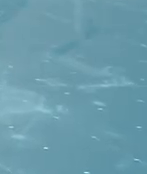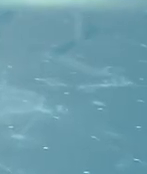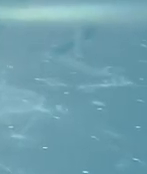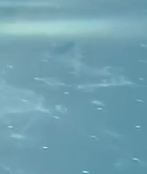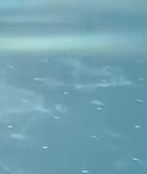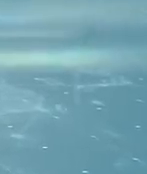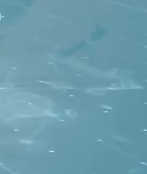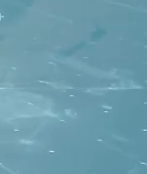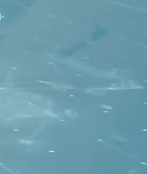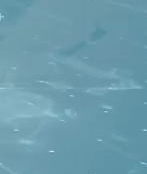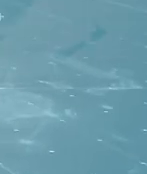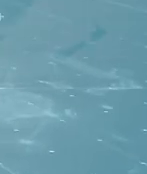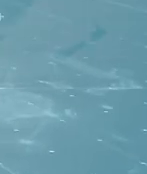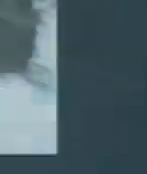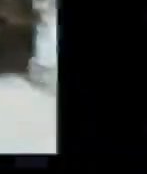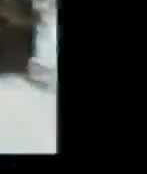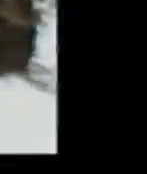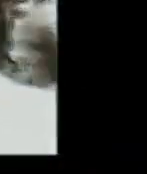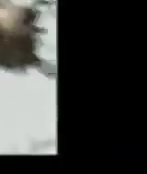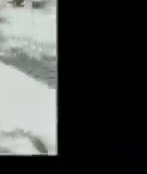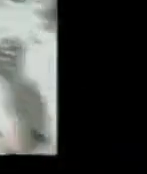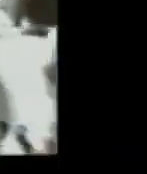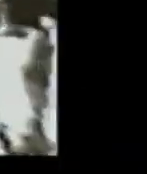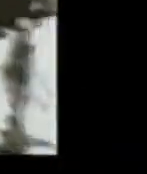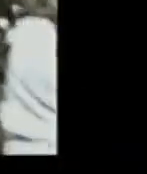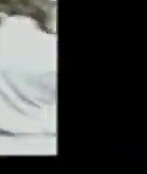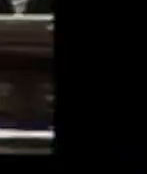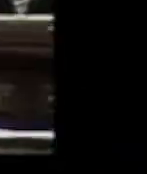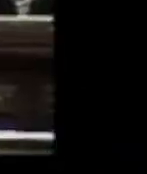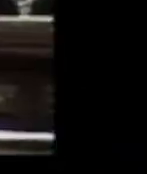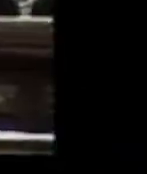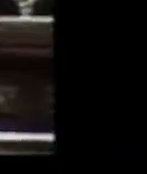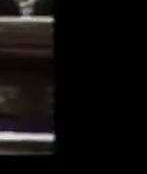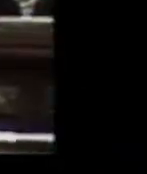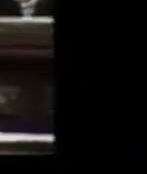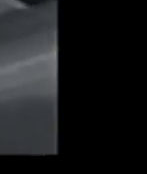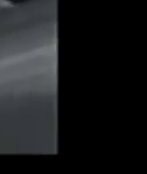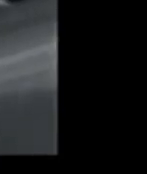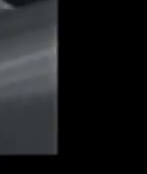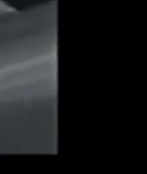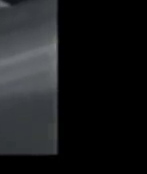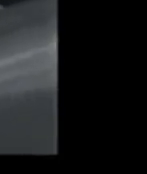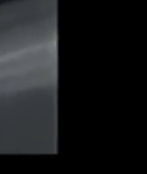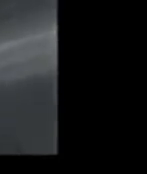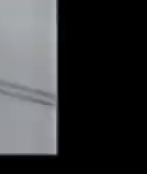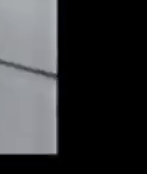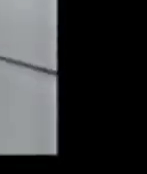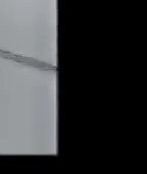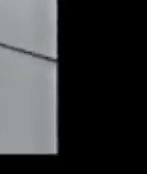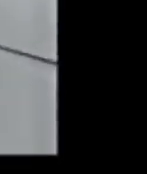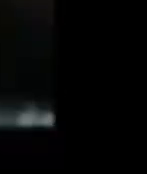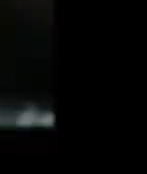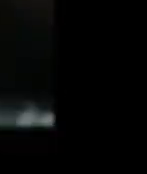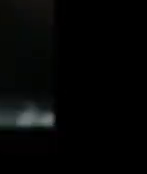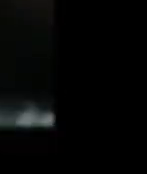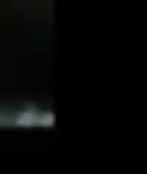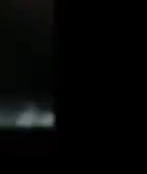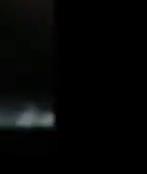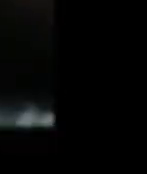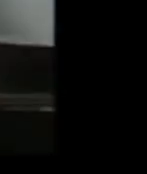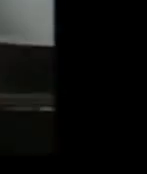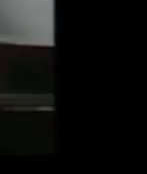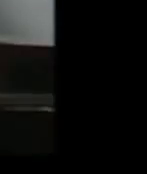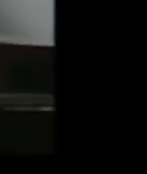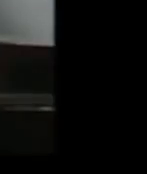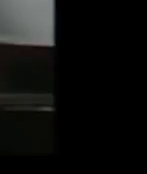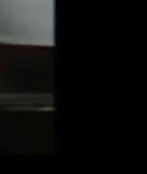El Nuremberg argentino. documental realizado con los archivos